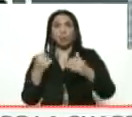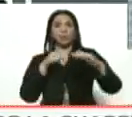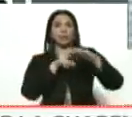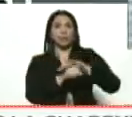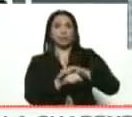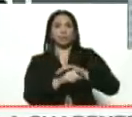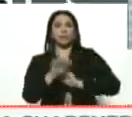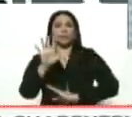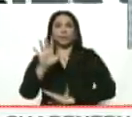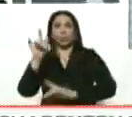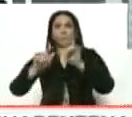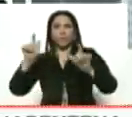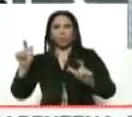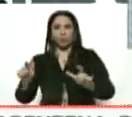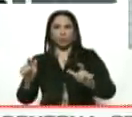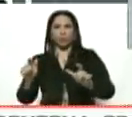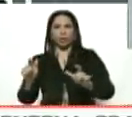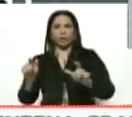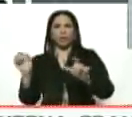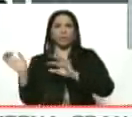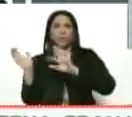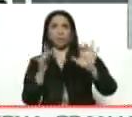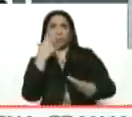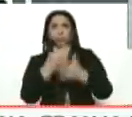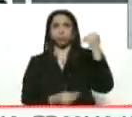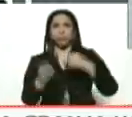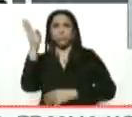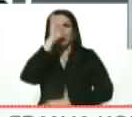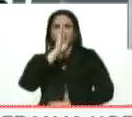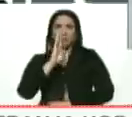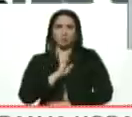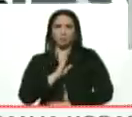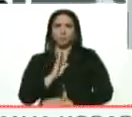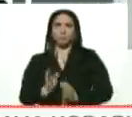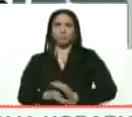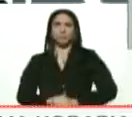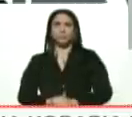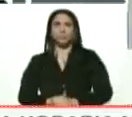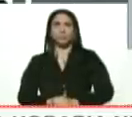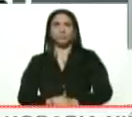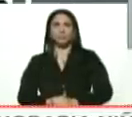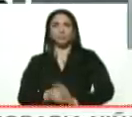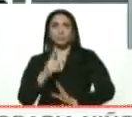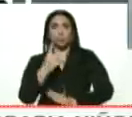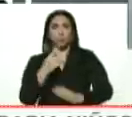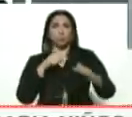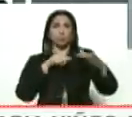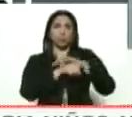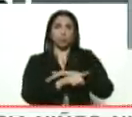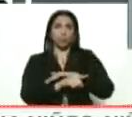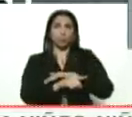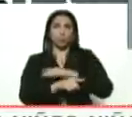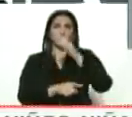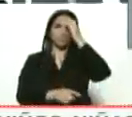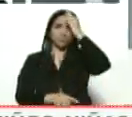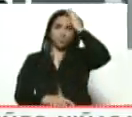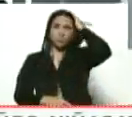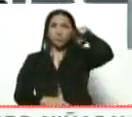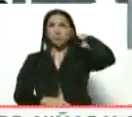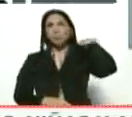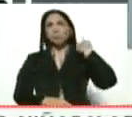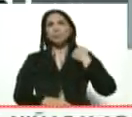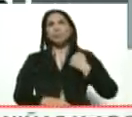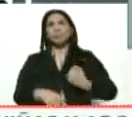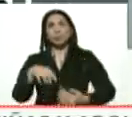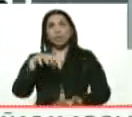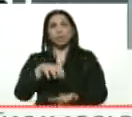a 5 casos procedentes de Brasil. Unos entraron por el estado Amazonas y uno